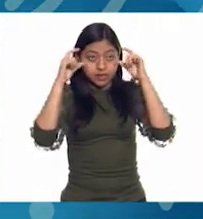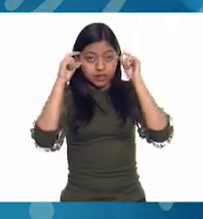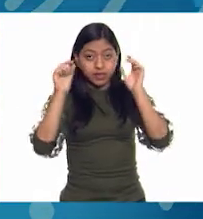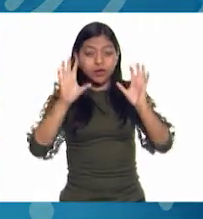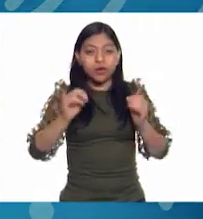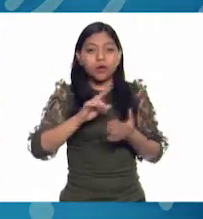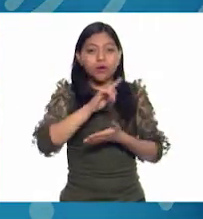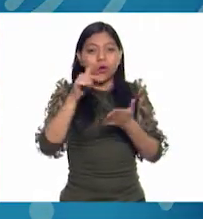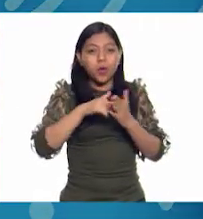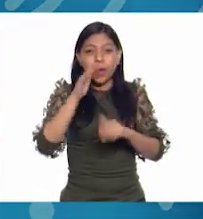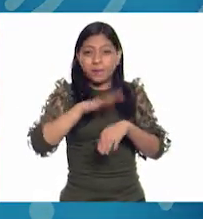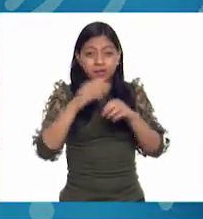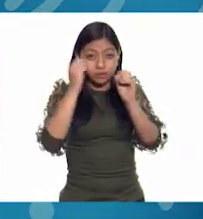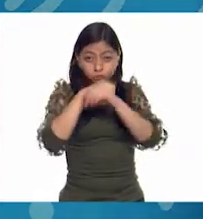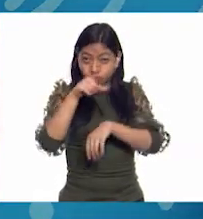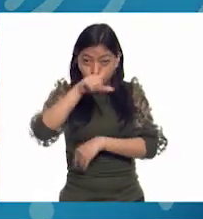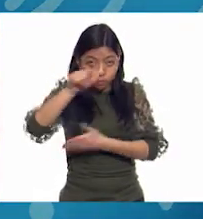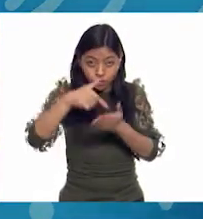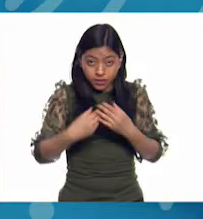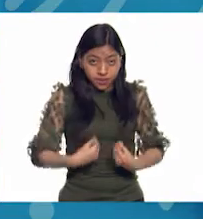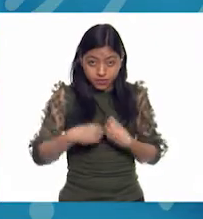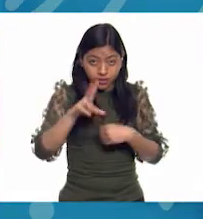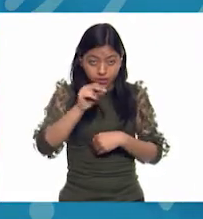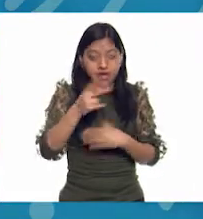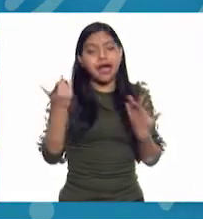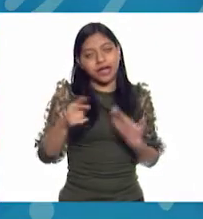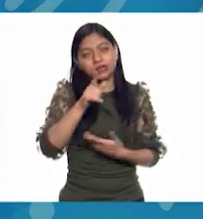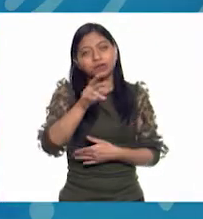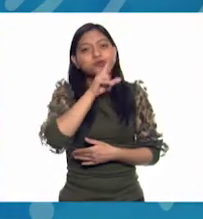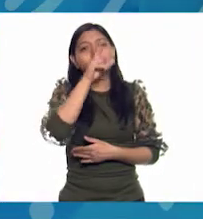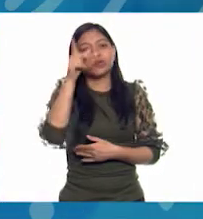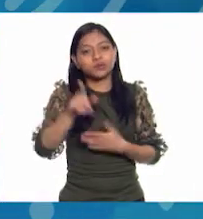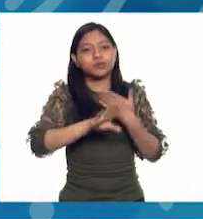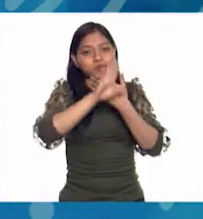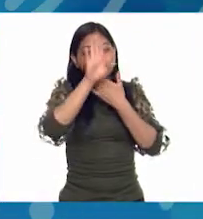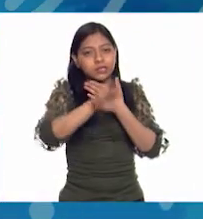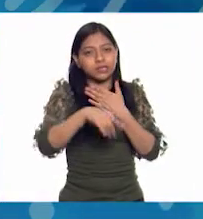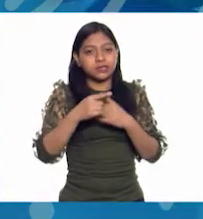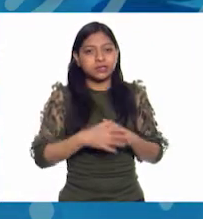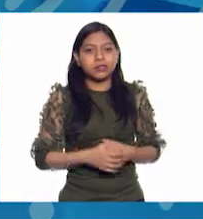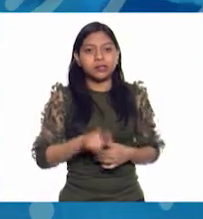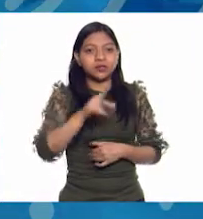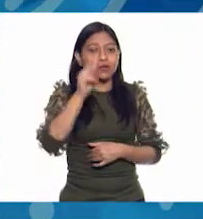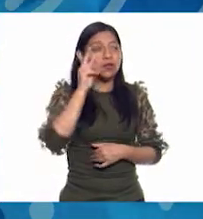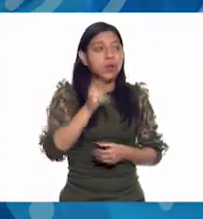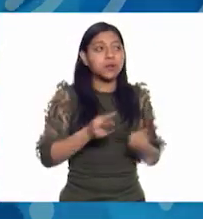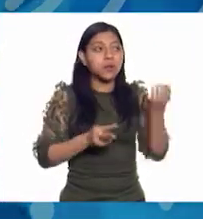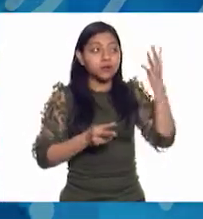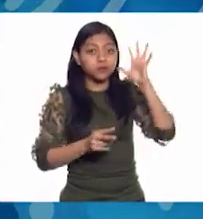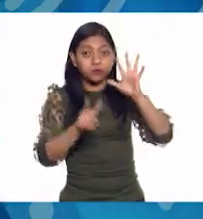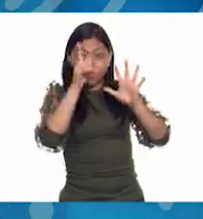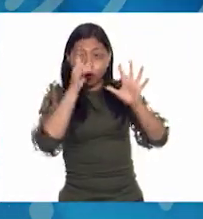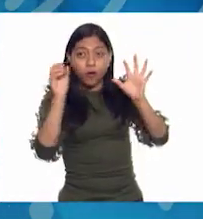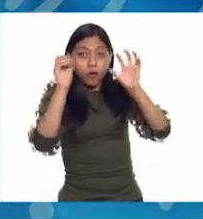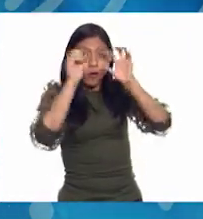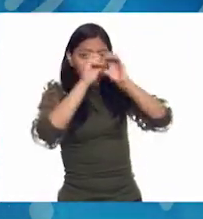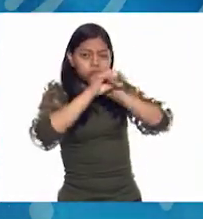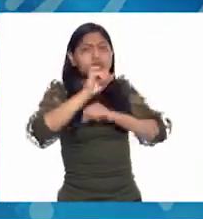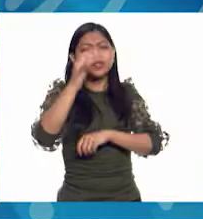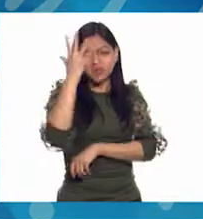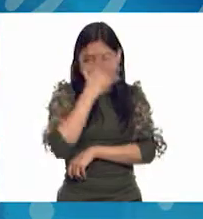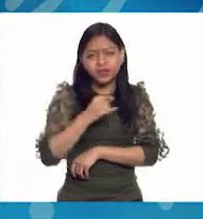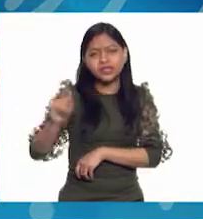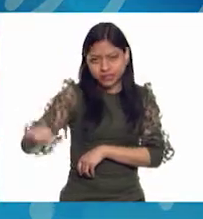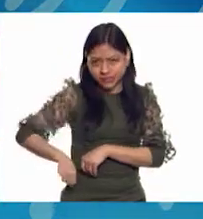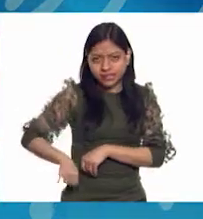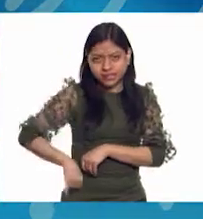los pueden usar. Entonces, lo más importante en estos casos es que no por tratar de observar un fenómeno tan interesante